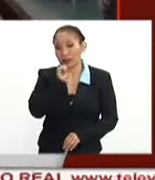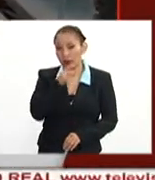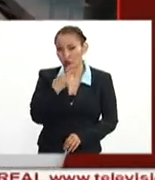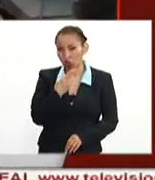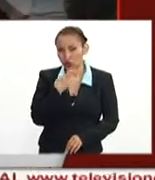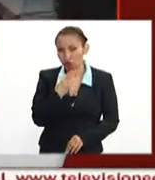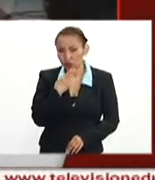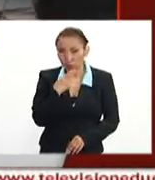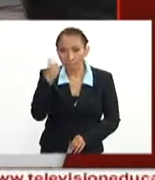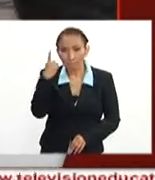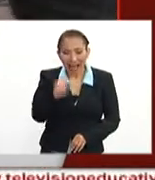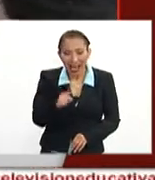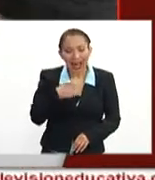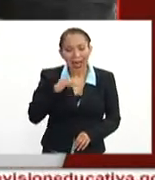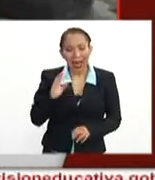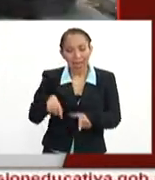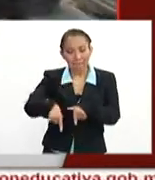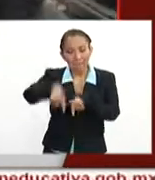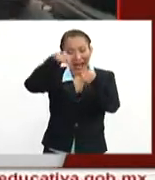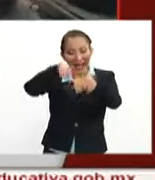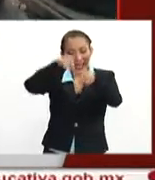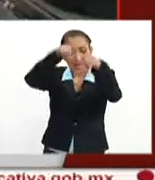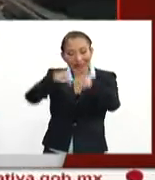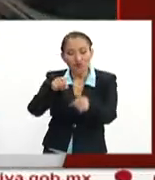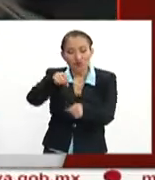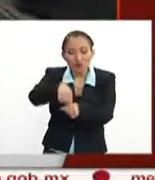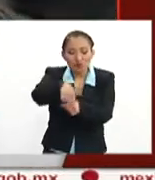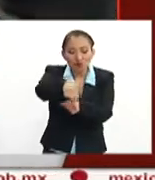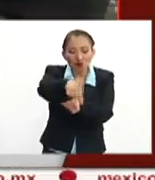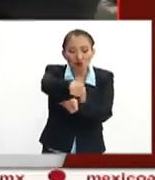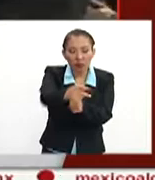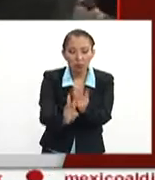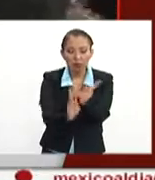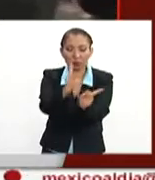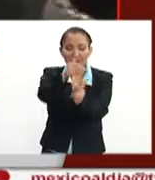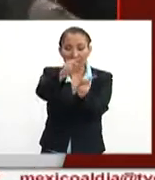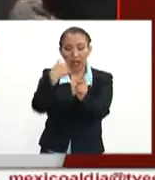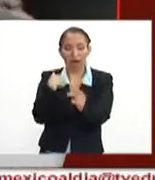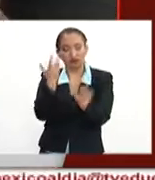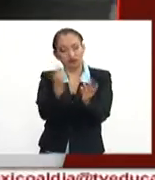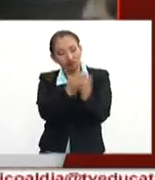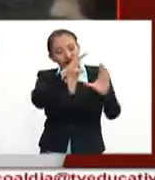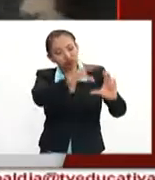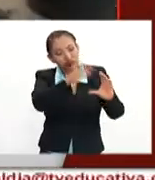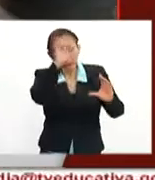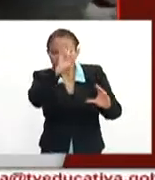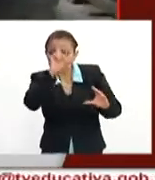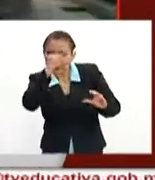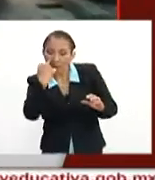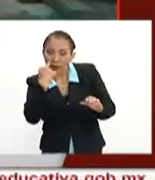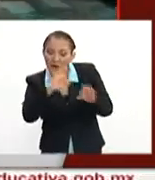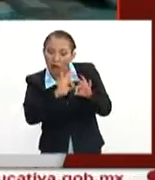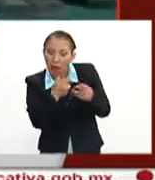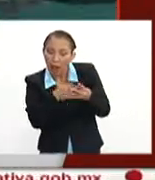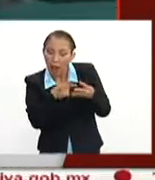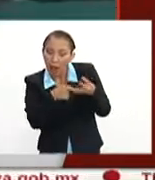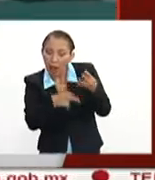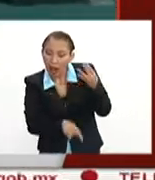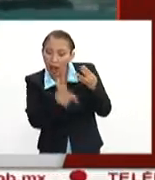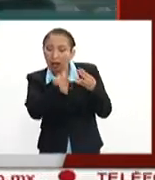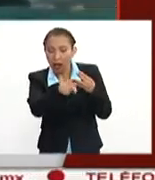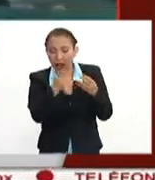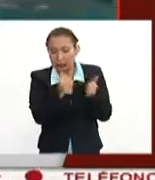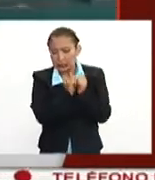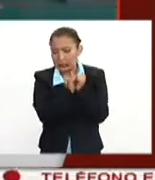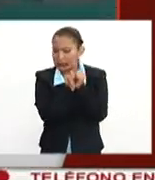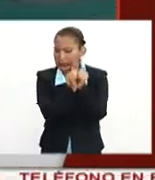utilizado mucho para la siembra de maguey. Entonces se les da capacitación, se les da asesoría y vamos